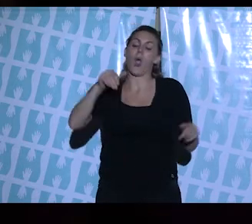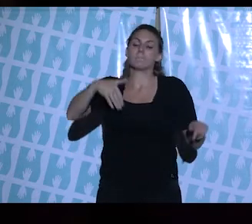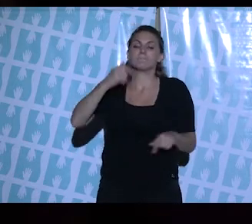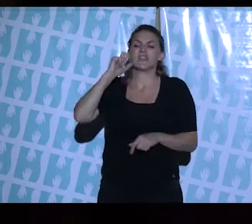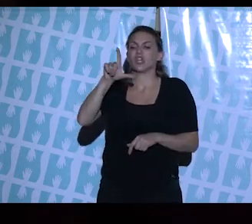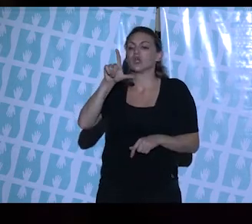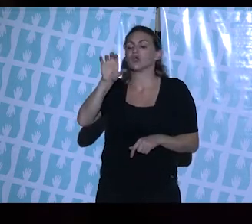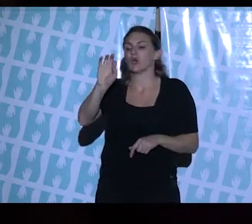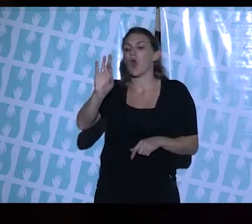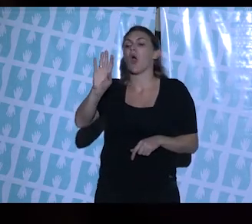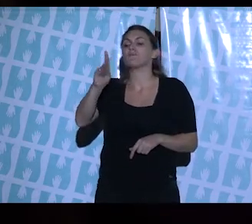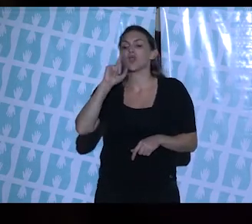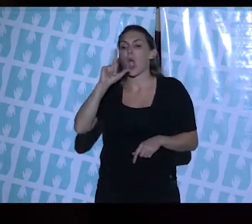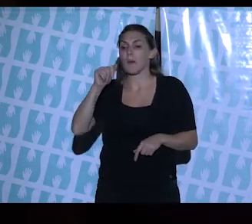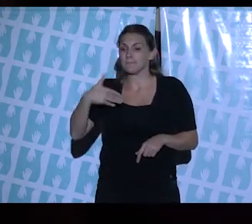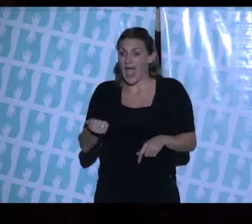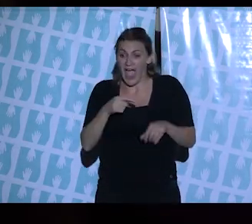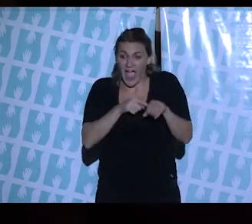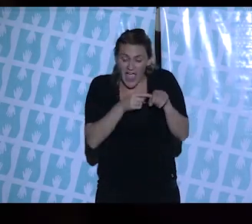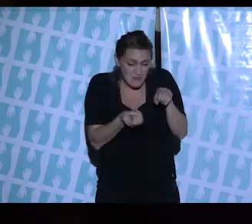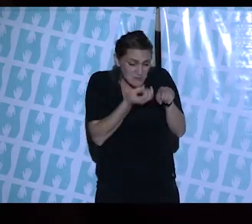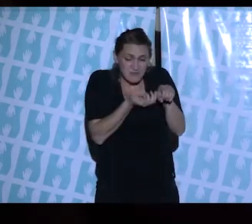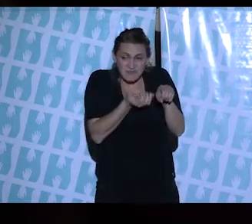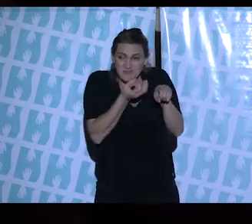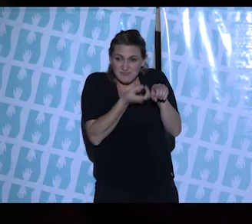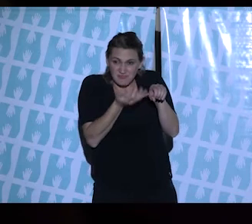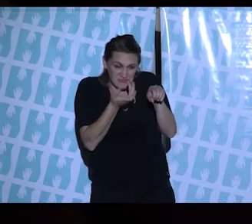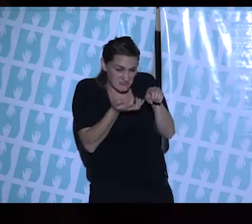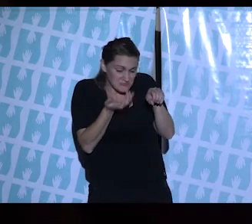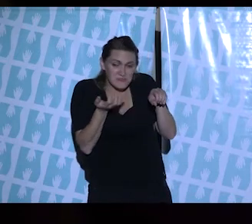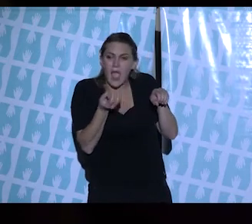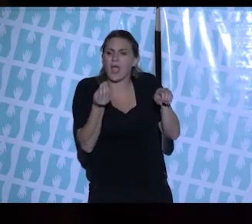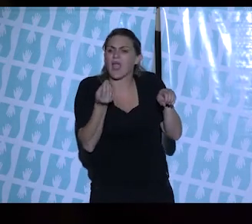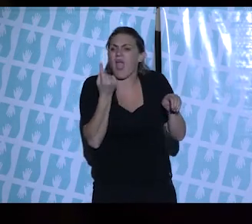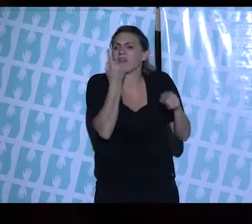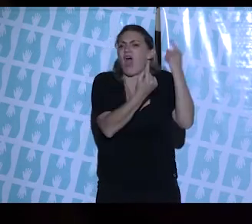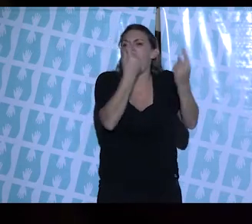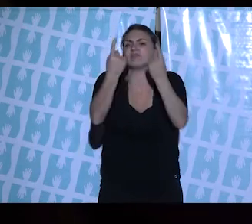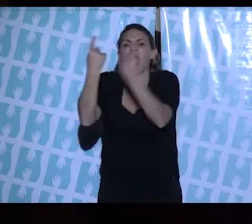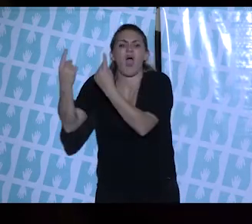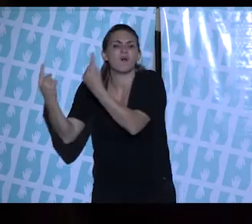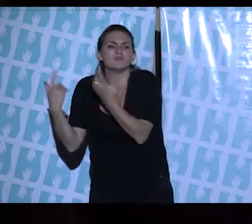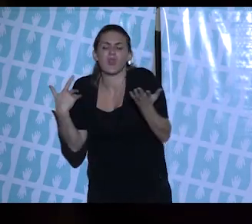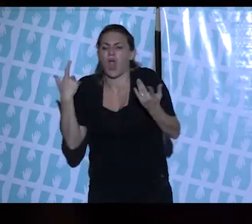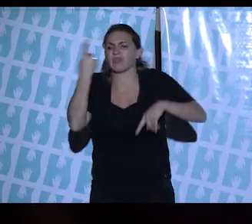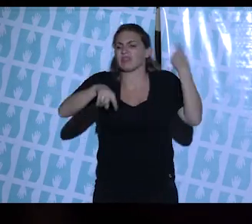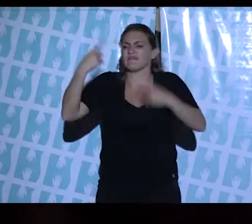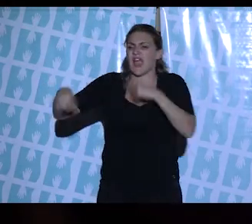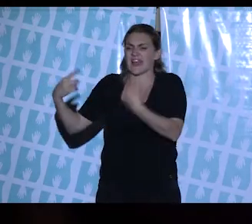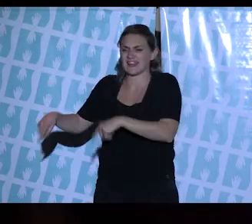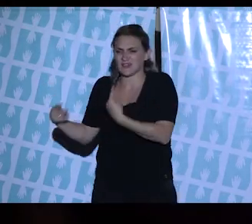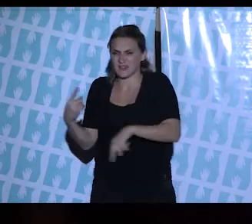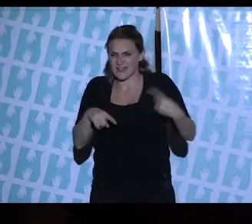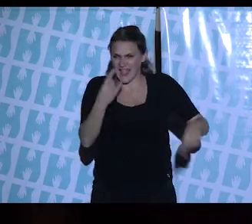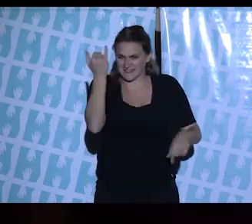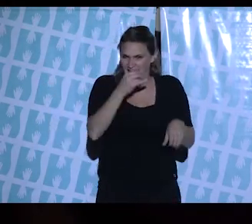cada individuo y la totalidad de los seres humanos tiene una proporción relativa de distintos gérmenes que